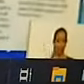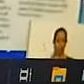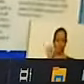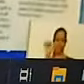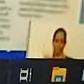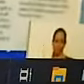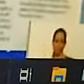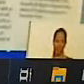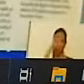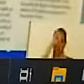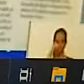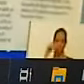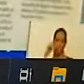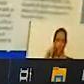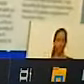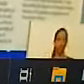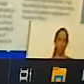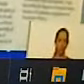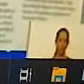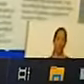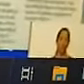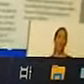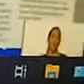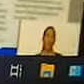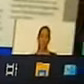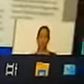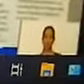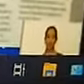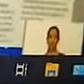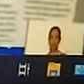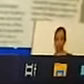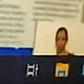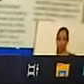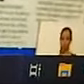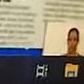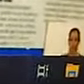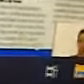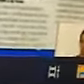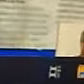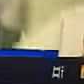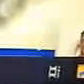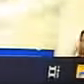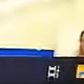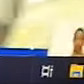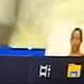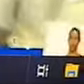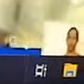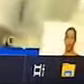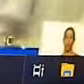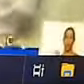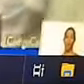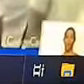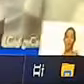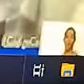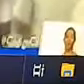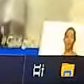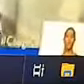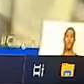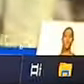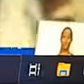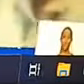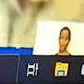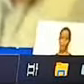de lo que pasó ese día. Entre lo más revelador está que un día antes de la operación humanitaria, Juan Guaidó les dijo a los presidentes de Paraguay,